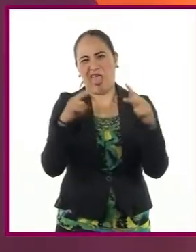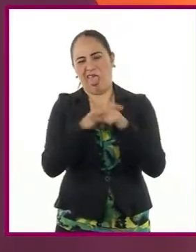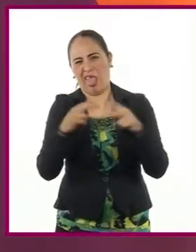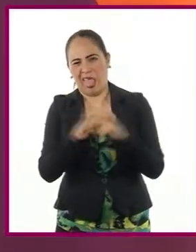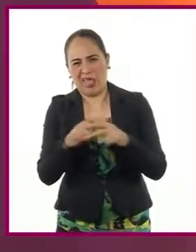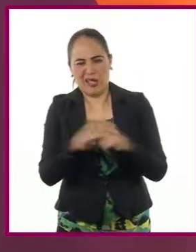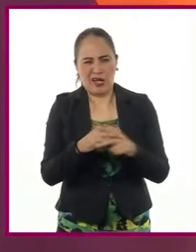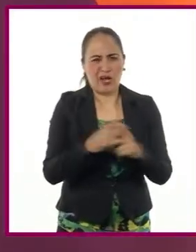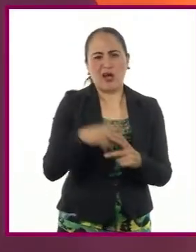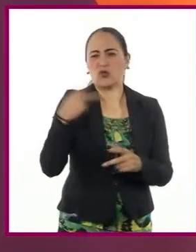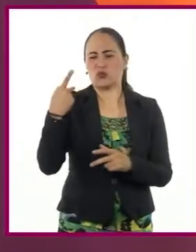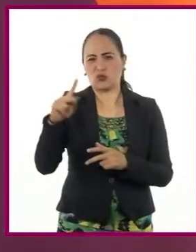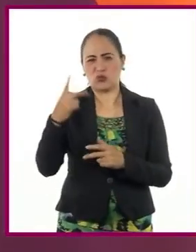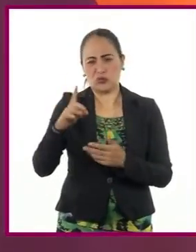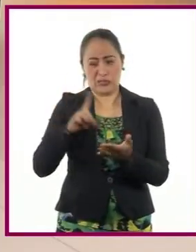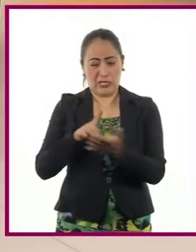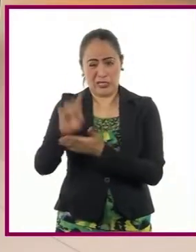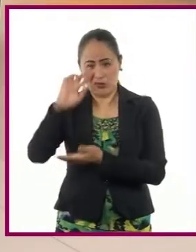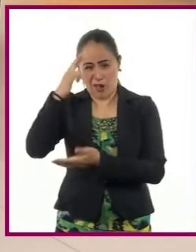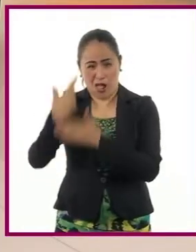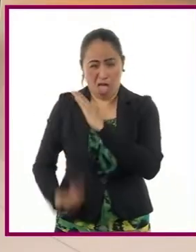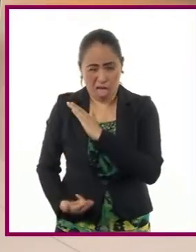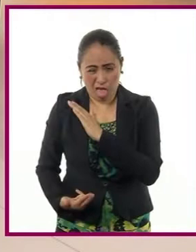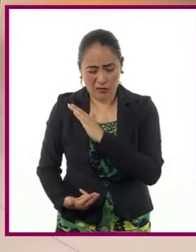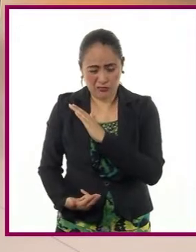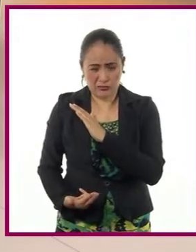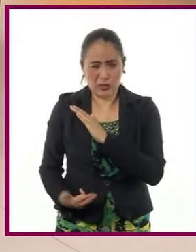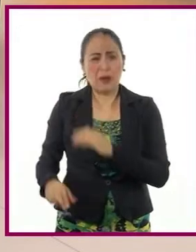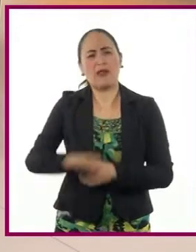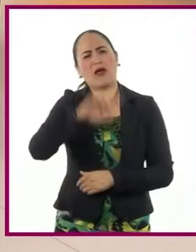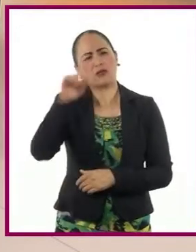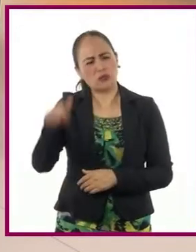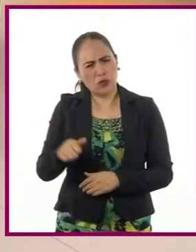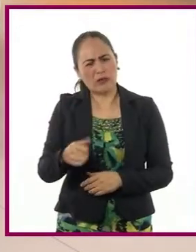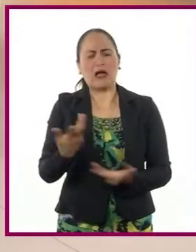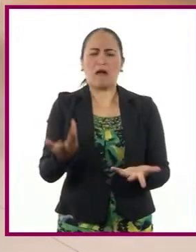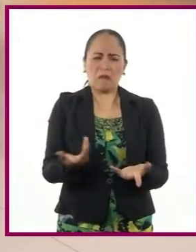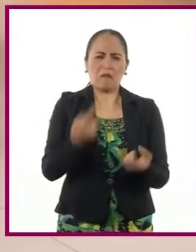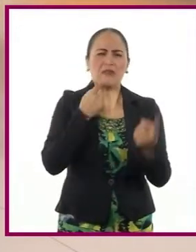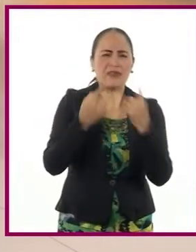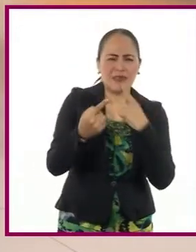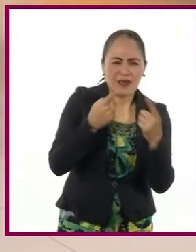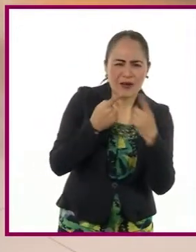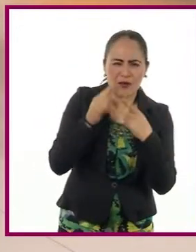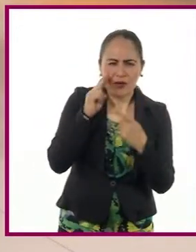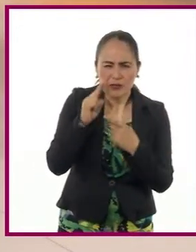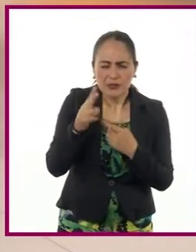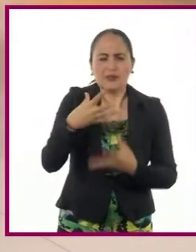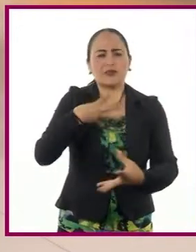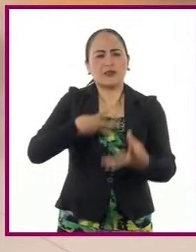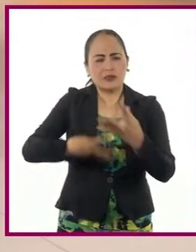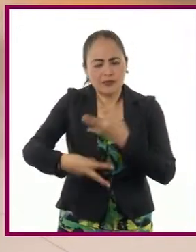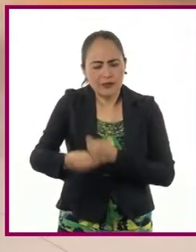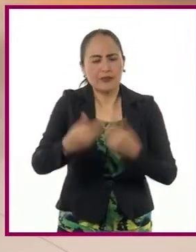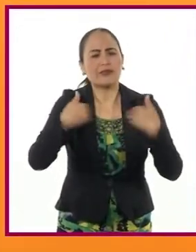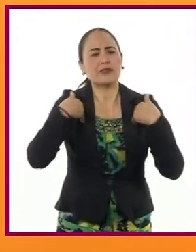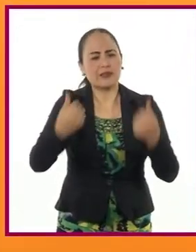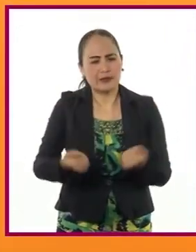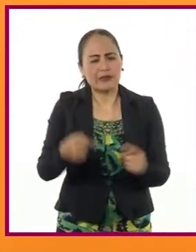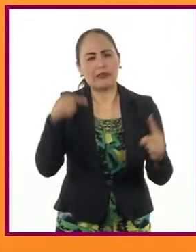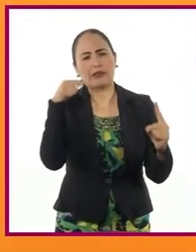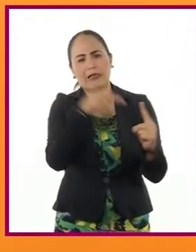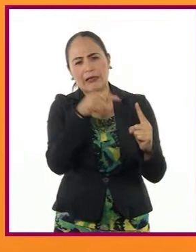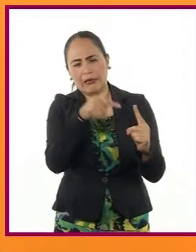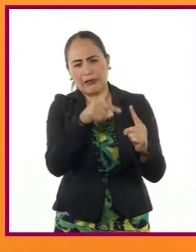sus derechos han sido vulnerados. A través del diálogo podemos practicar la empatía y comprender por qué el otro